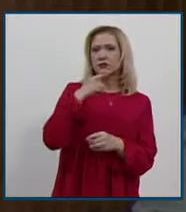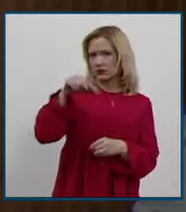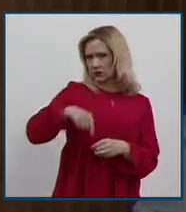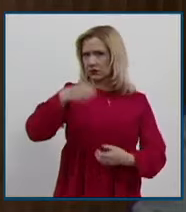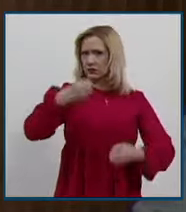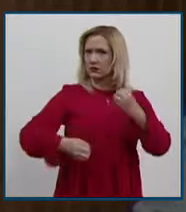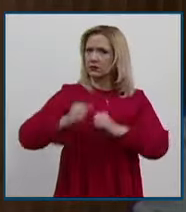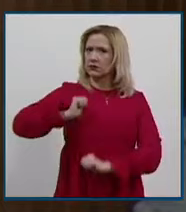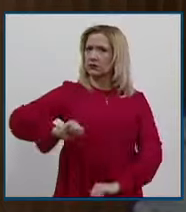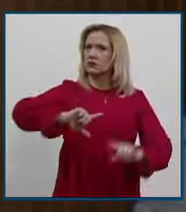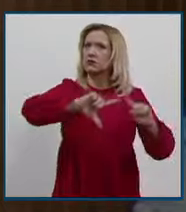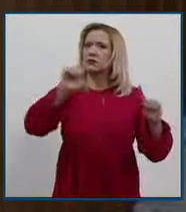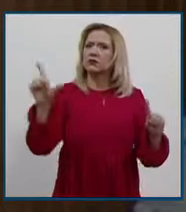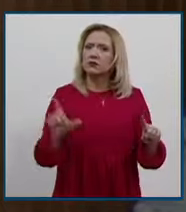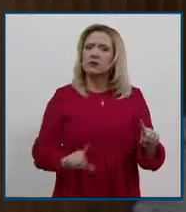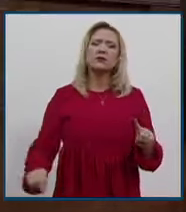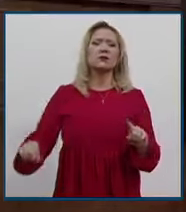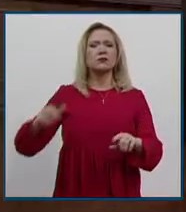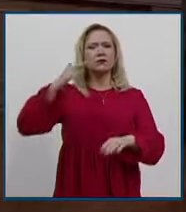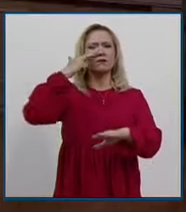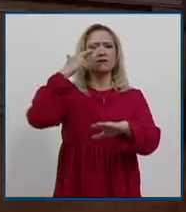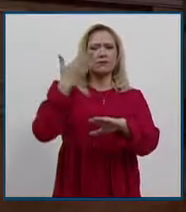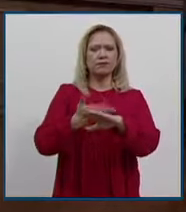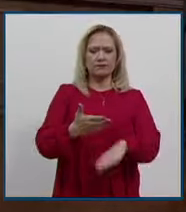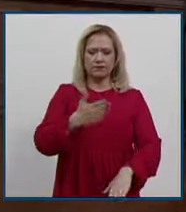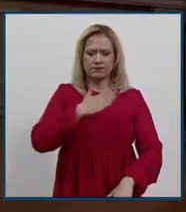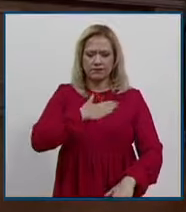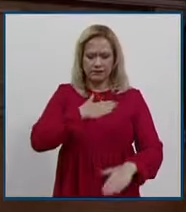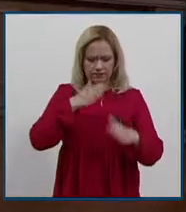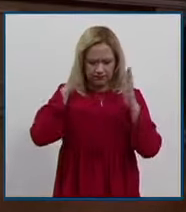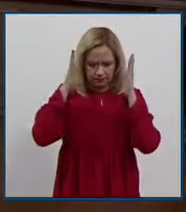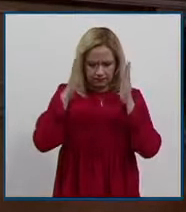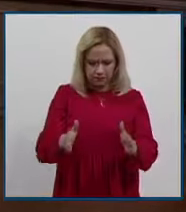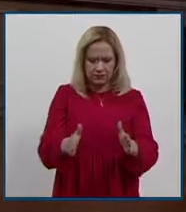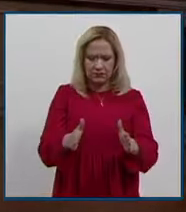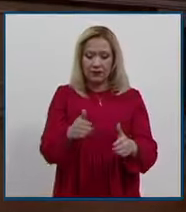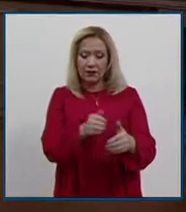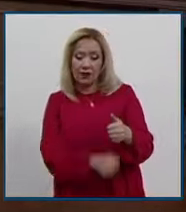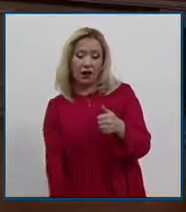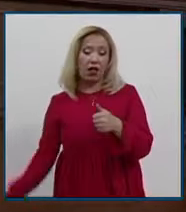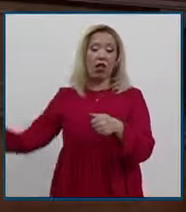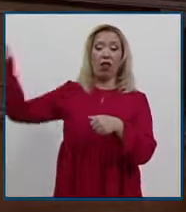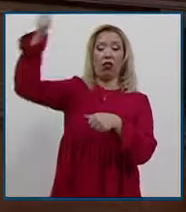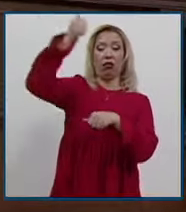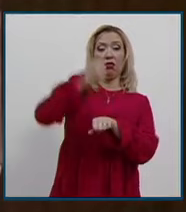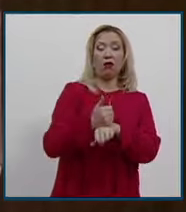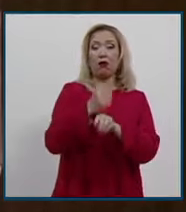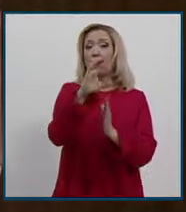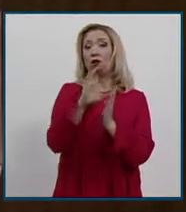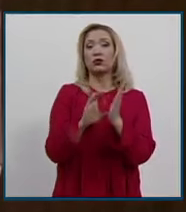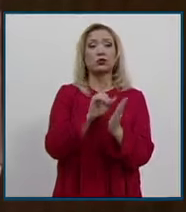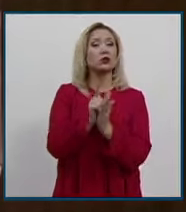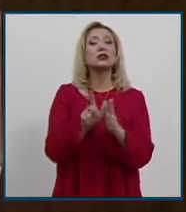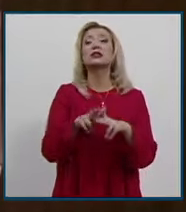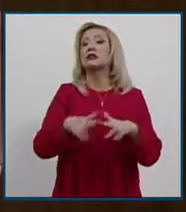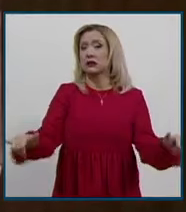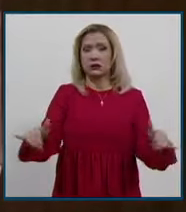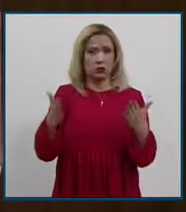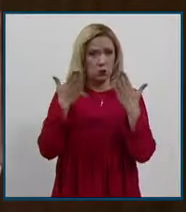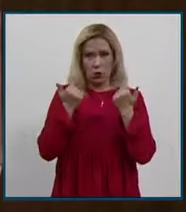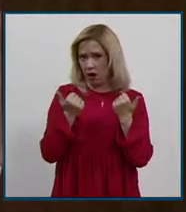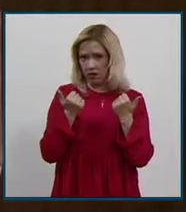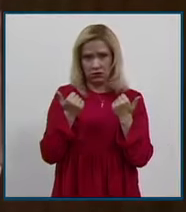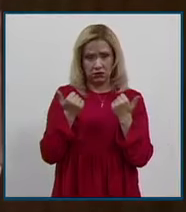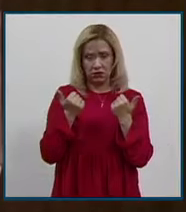judicial Federal ASUME y garantiza que no hay nada por encima de la Constitución si entiende que por